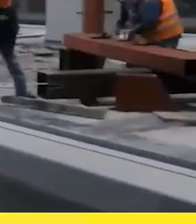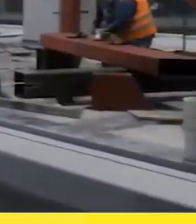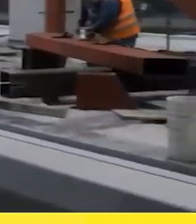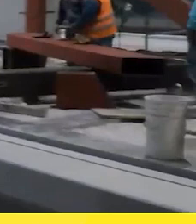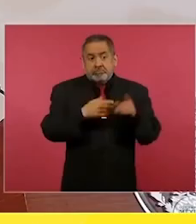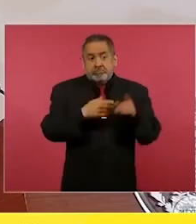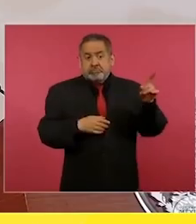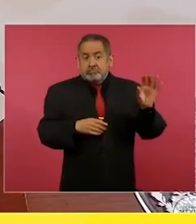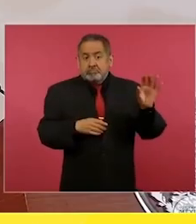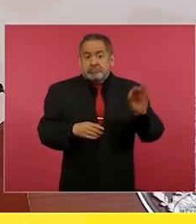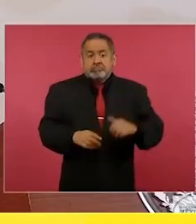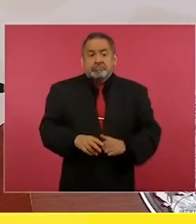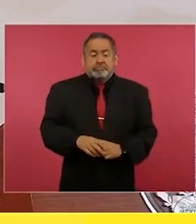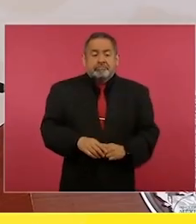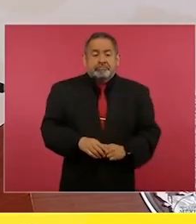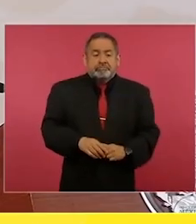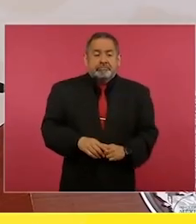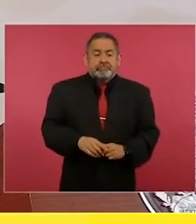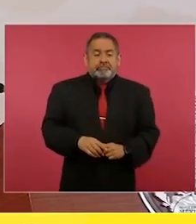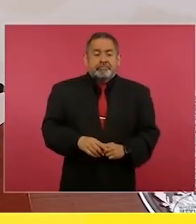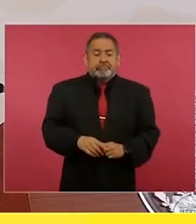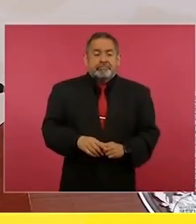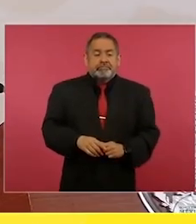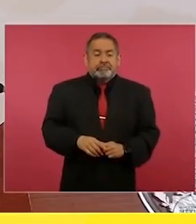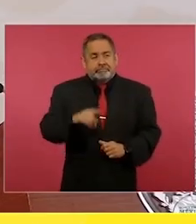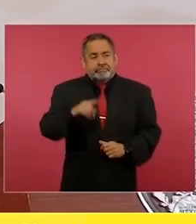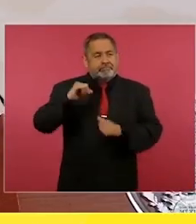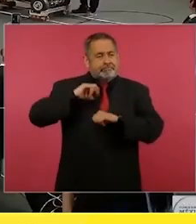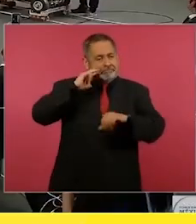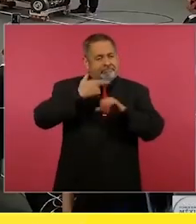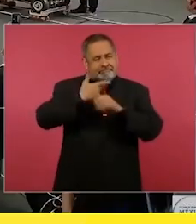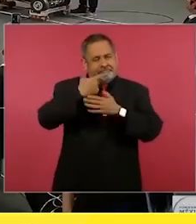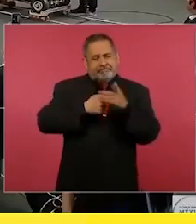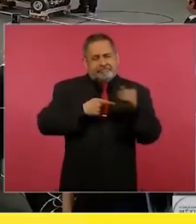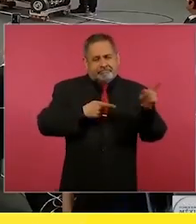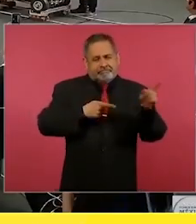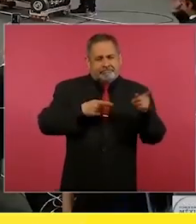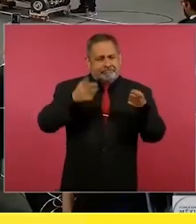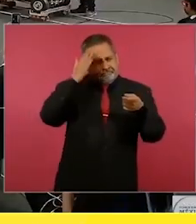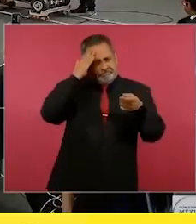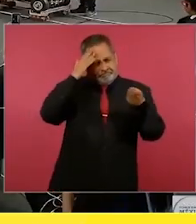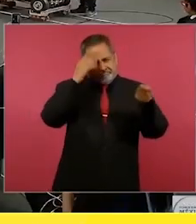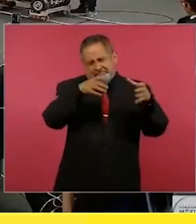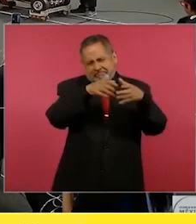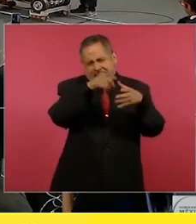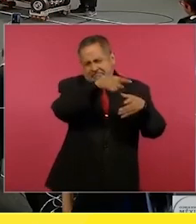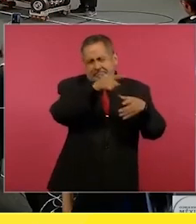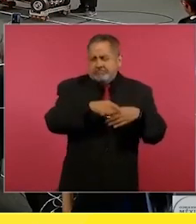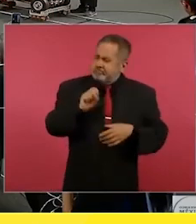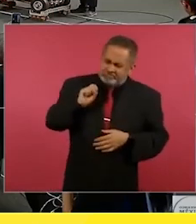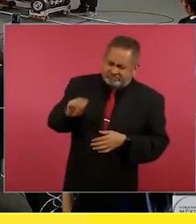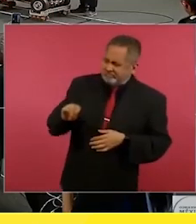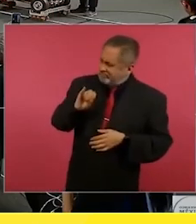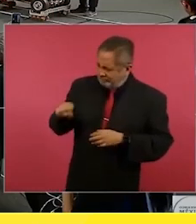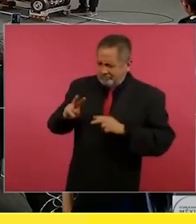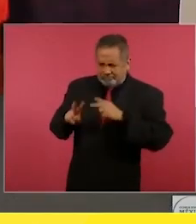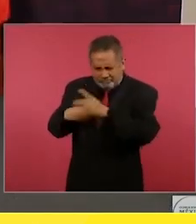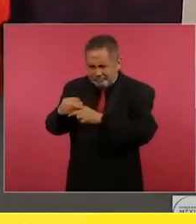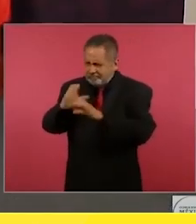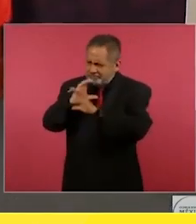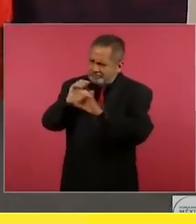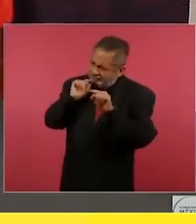territorio mexicano. López Obrador asegura que hoy las Fuerzas Armadas de México han gastado casi el 30% más de su